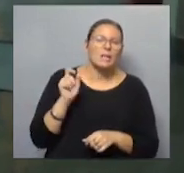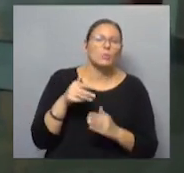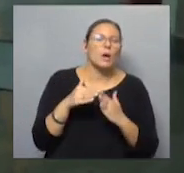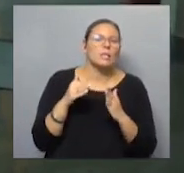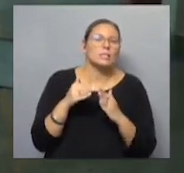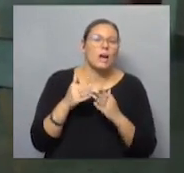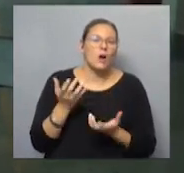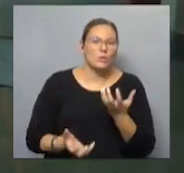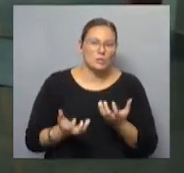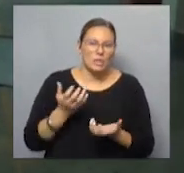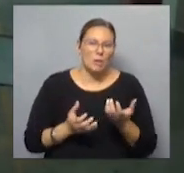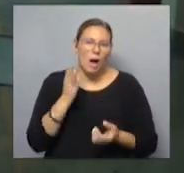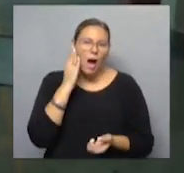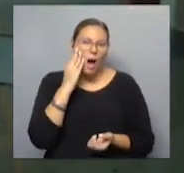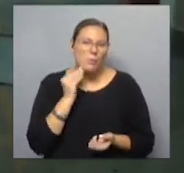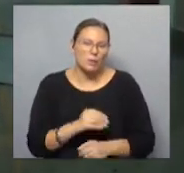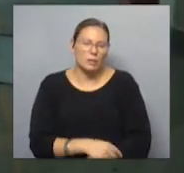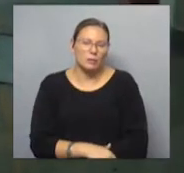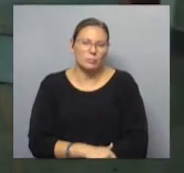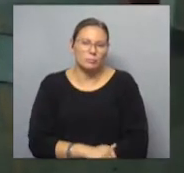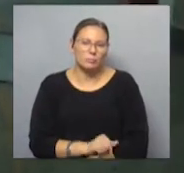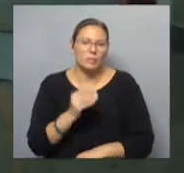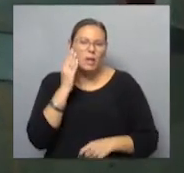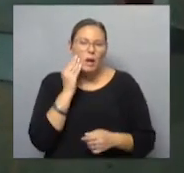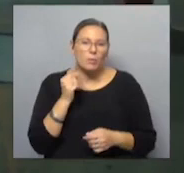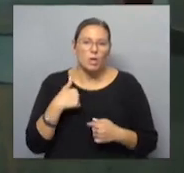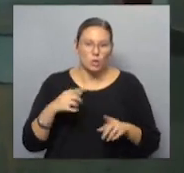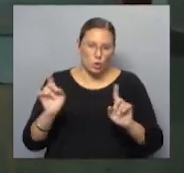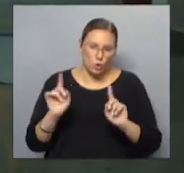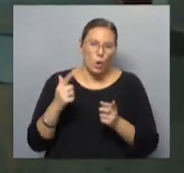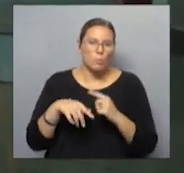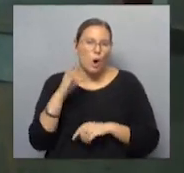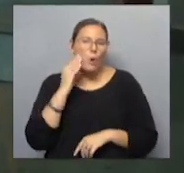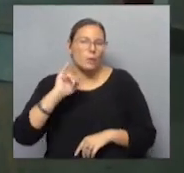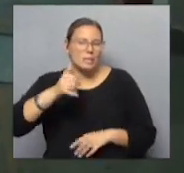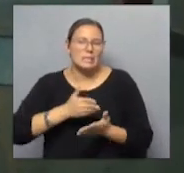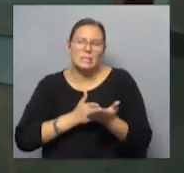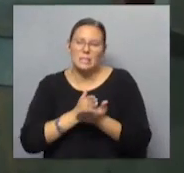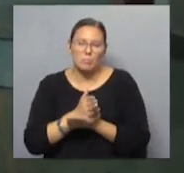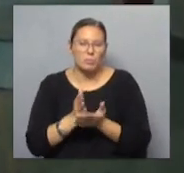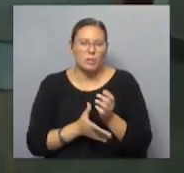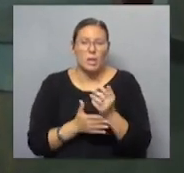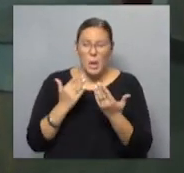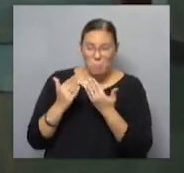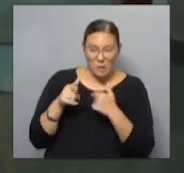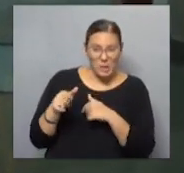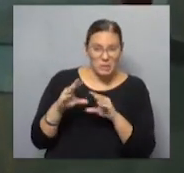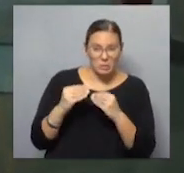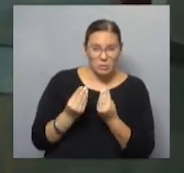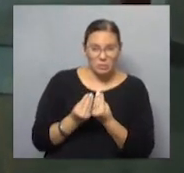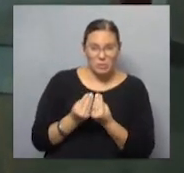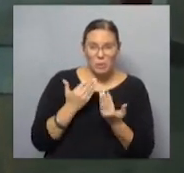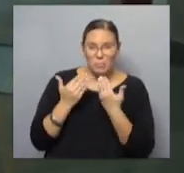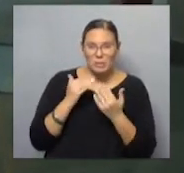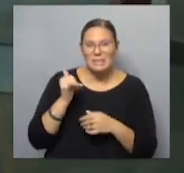casa? Mi abuela. Mi abuela siempre, sí. Yo no, pero mi abuela sí, siempre hacía. ¿Se parecen un poco estas tortas fritas a las